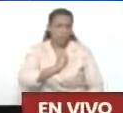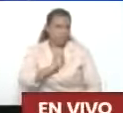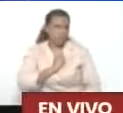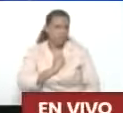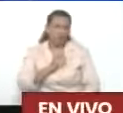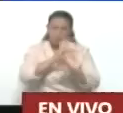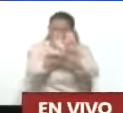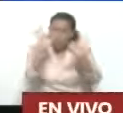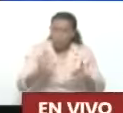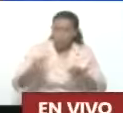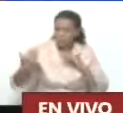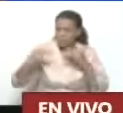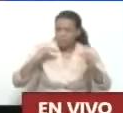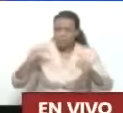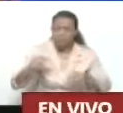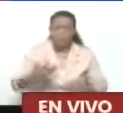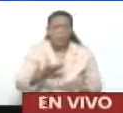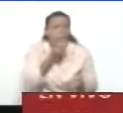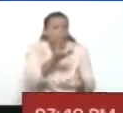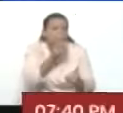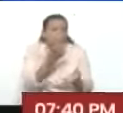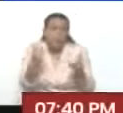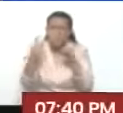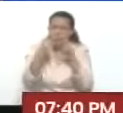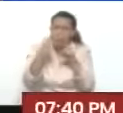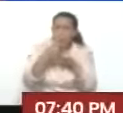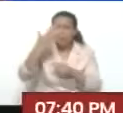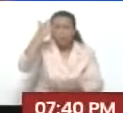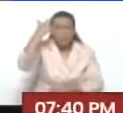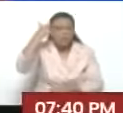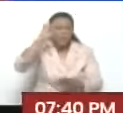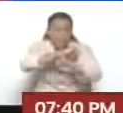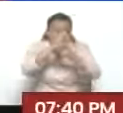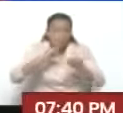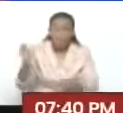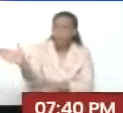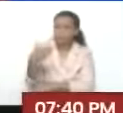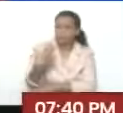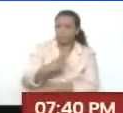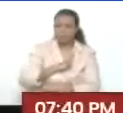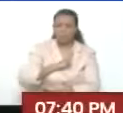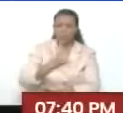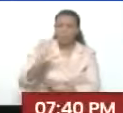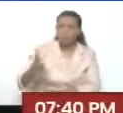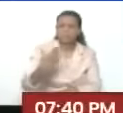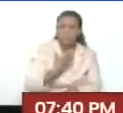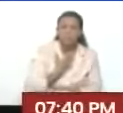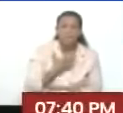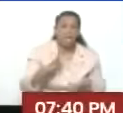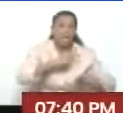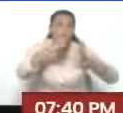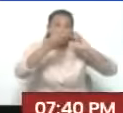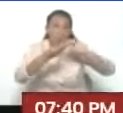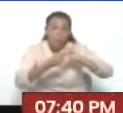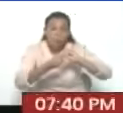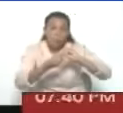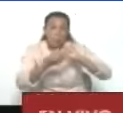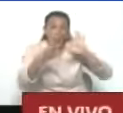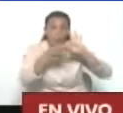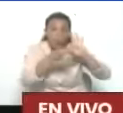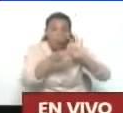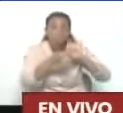su estética, con su discurso, con su colorido, con su bandera. Y articular a los movimientos sociales